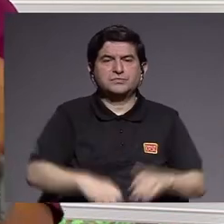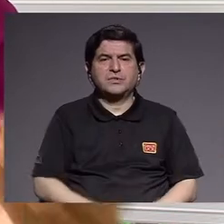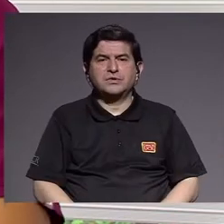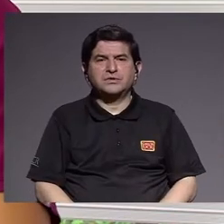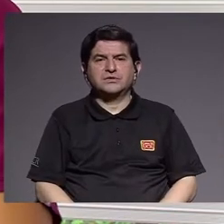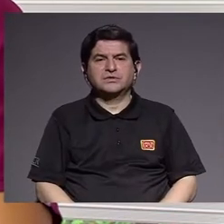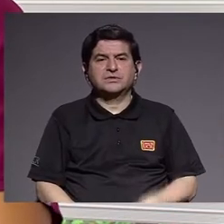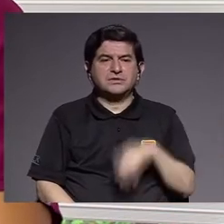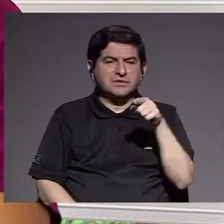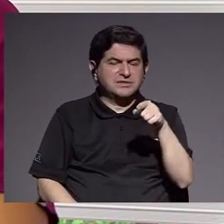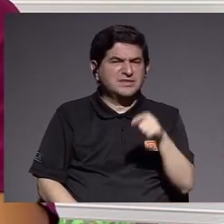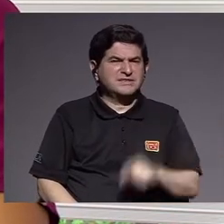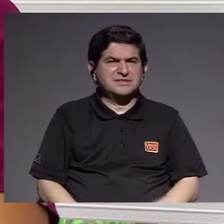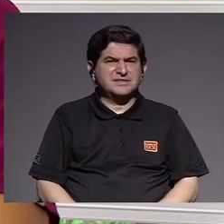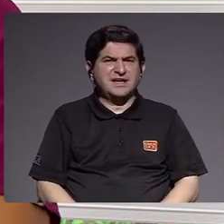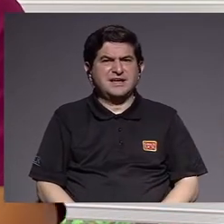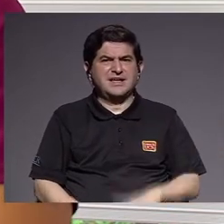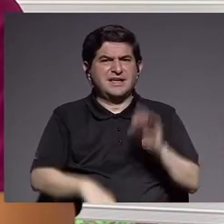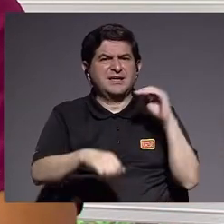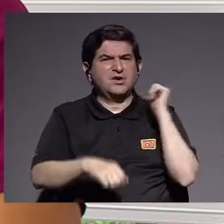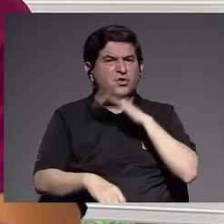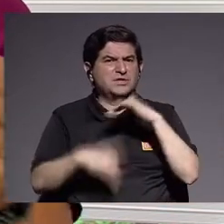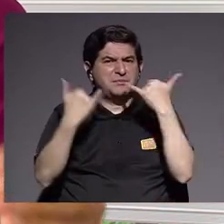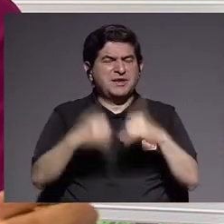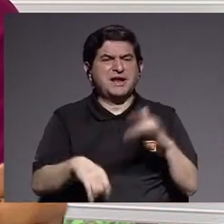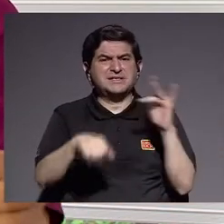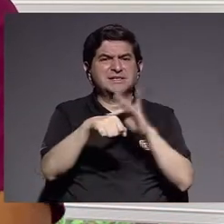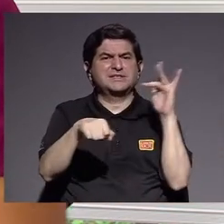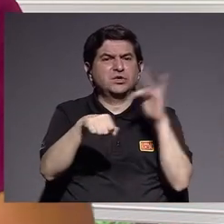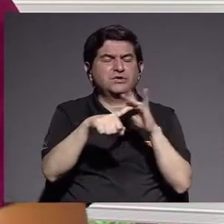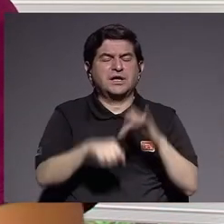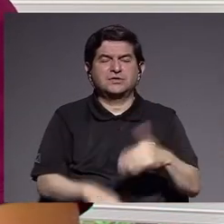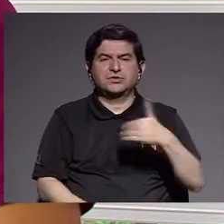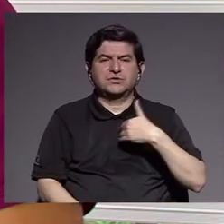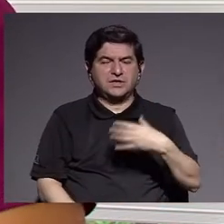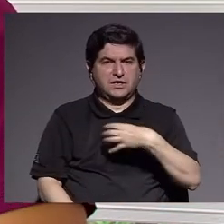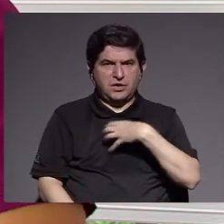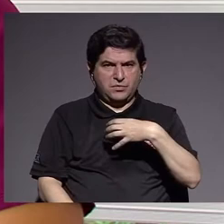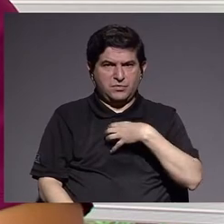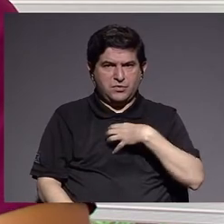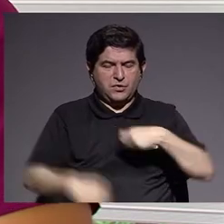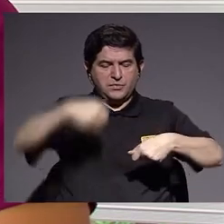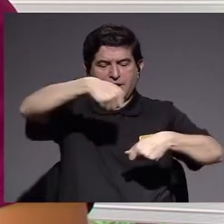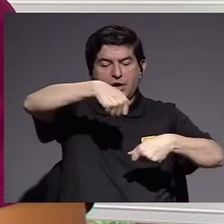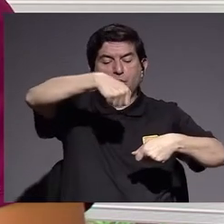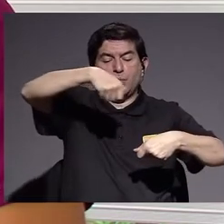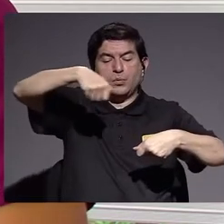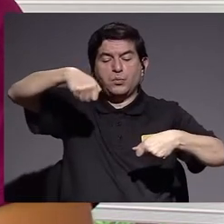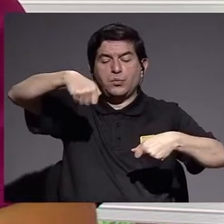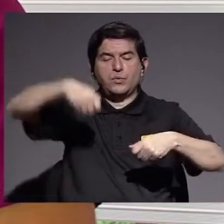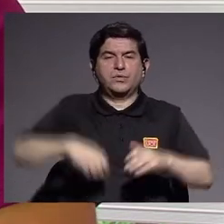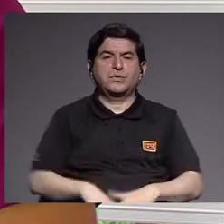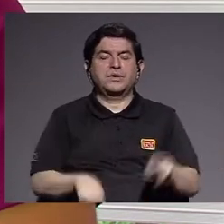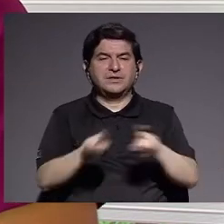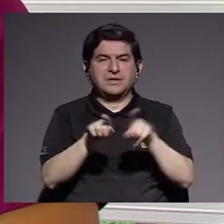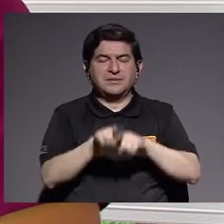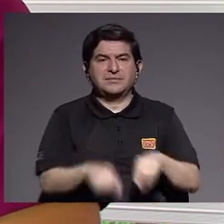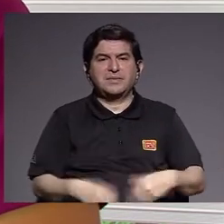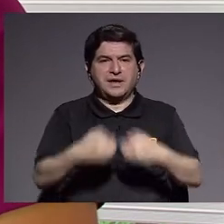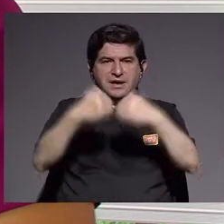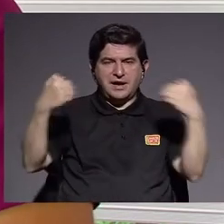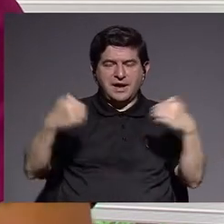nuestra persona tiene que tener pasta de dental tiene que tener un sencillo por aparte de íncipy yo a las puente cada vez que se puede hacer